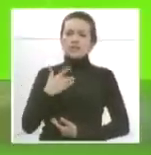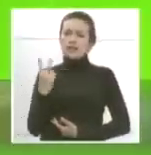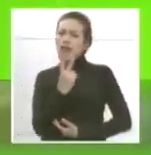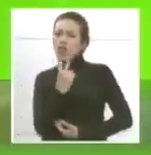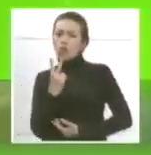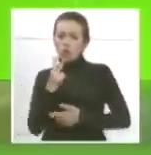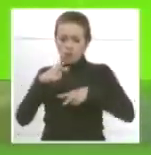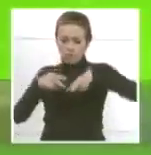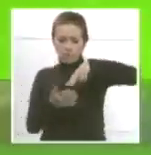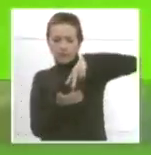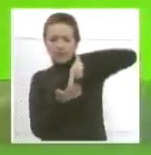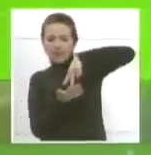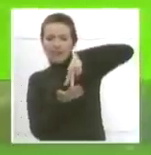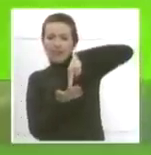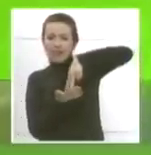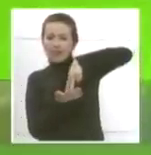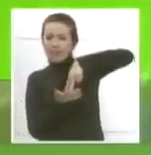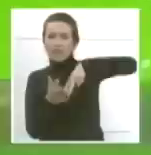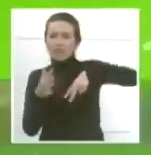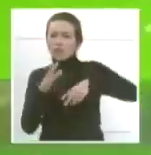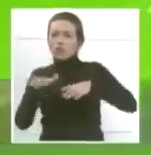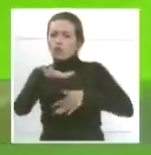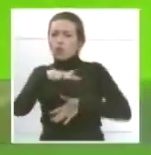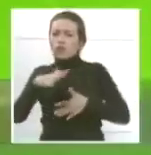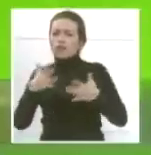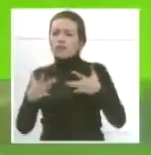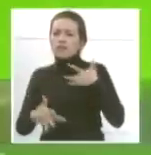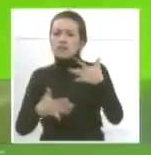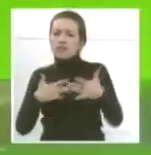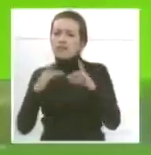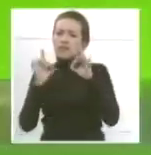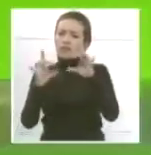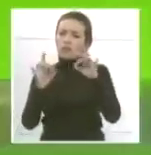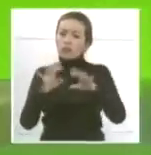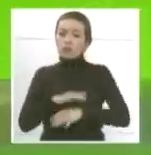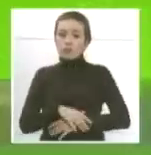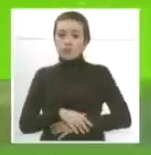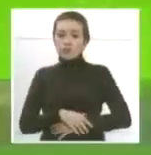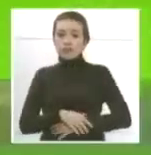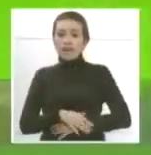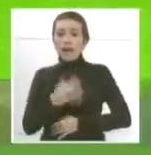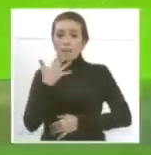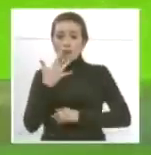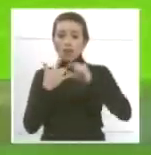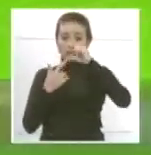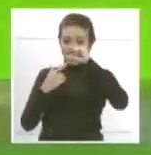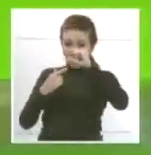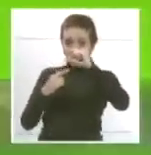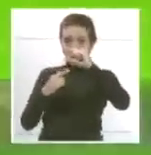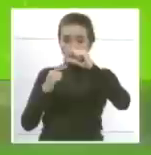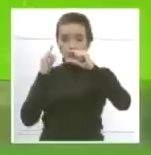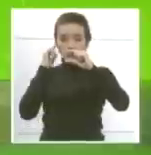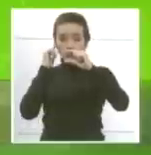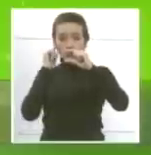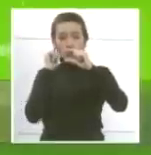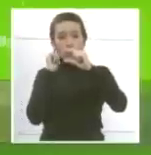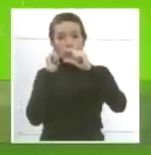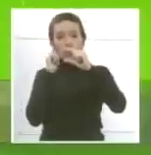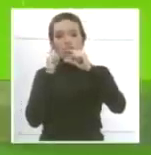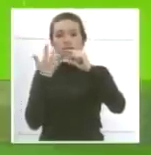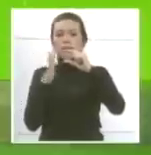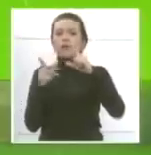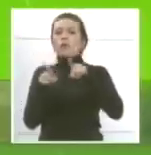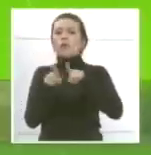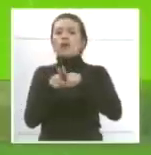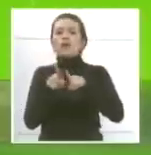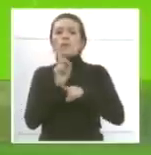Ok, ese disco que se degenera puede tener una prominencia, como una hernia,